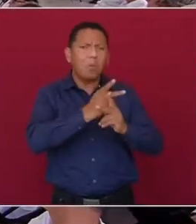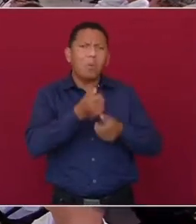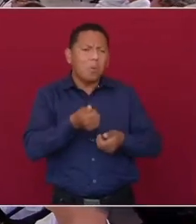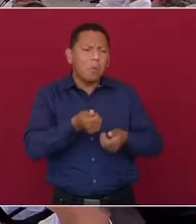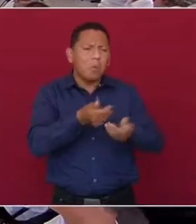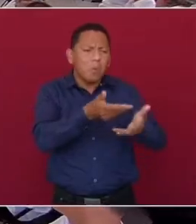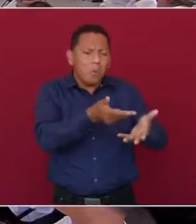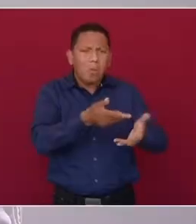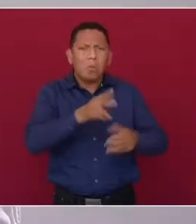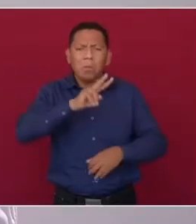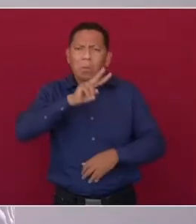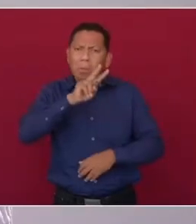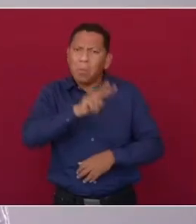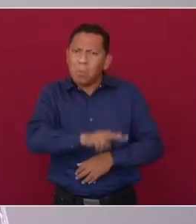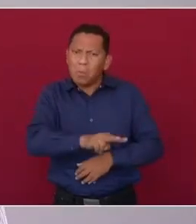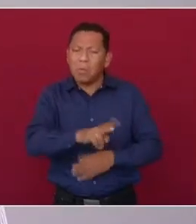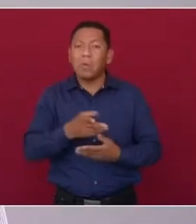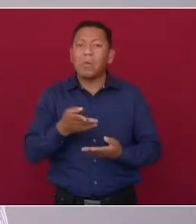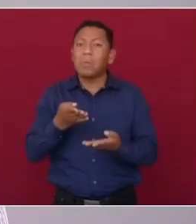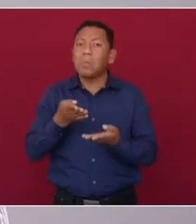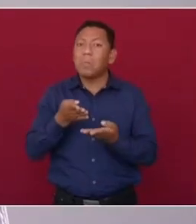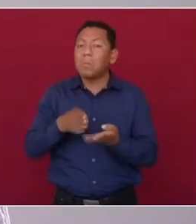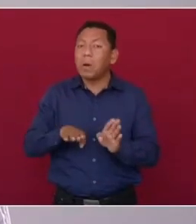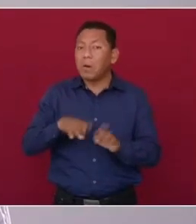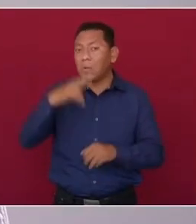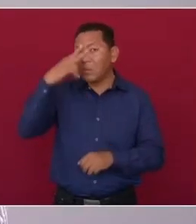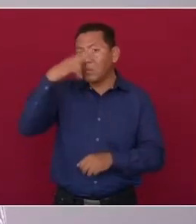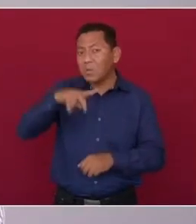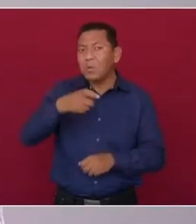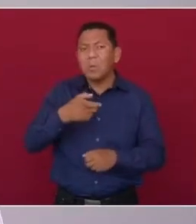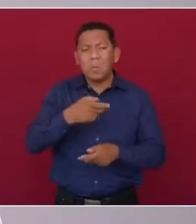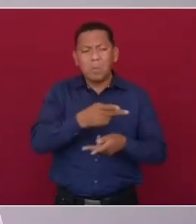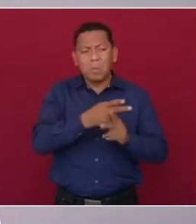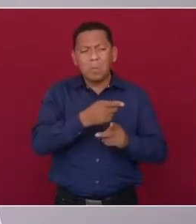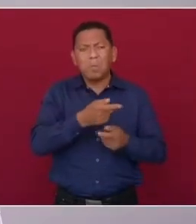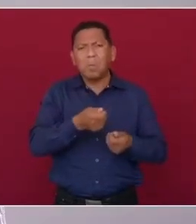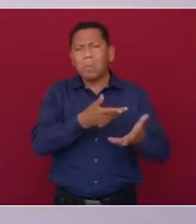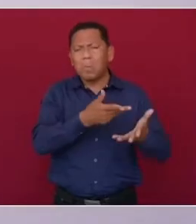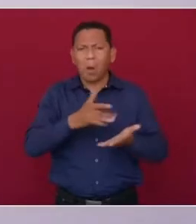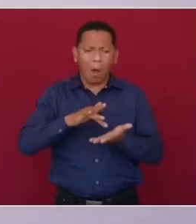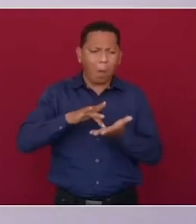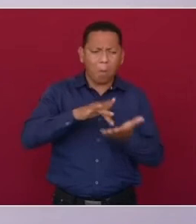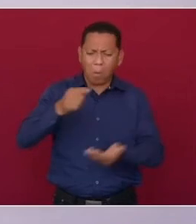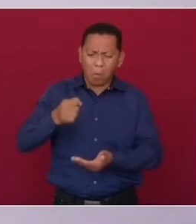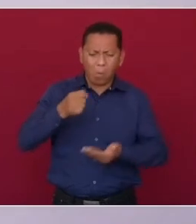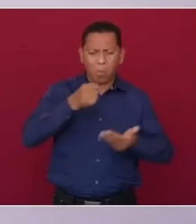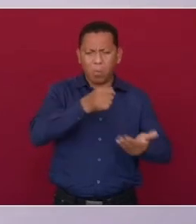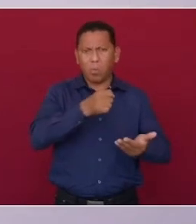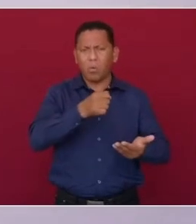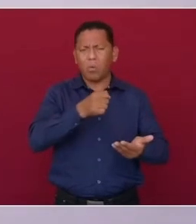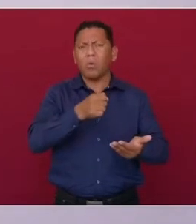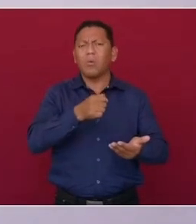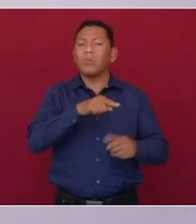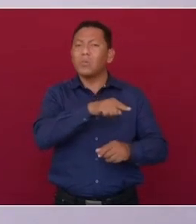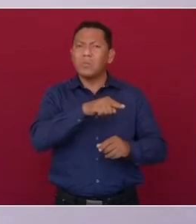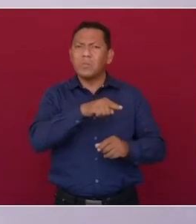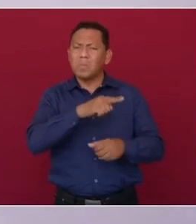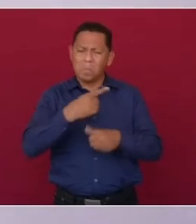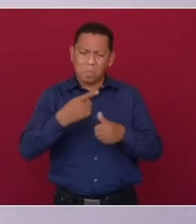la banca de desarrollo nacional, recibían subsidios y le daban